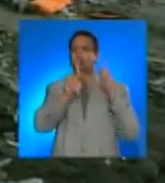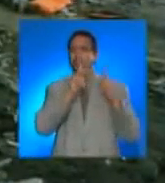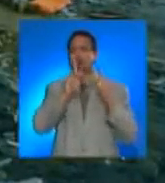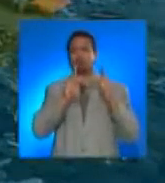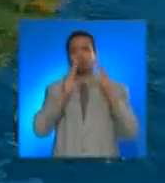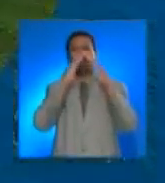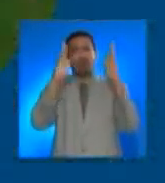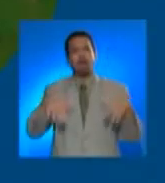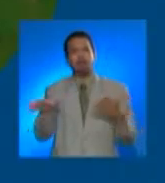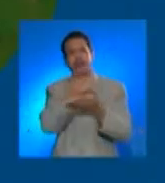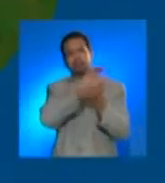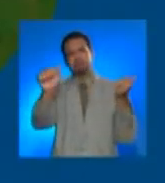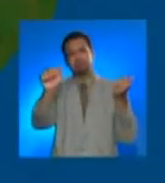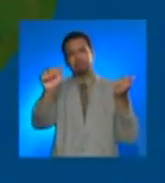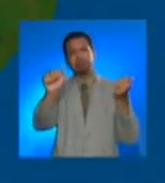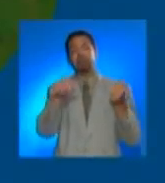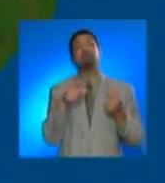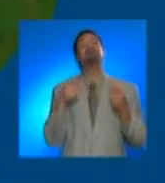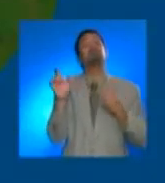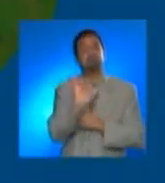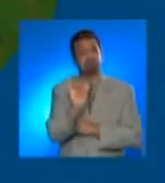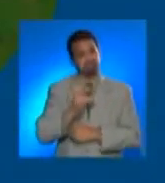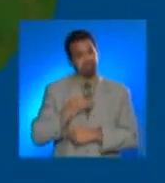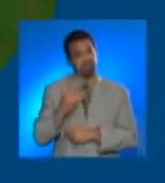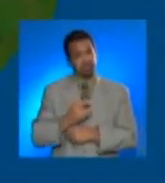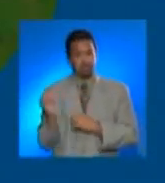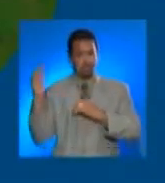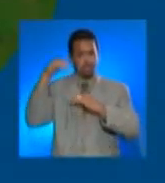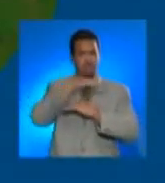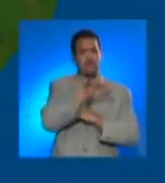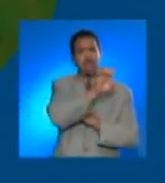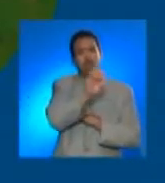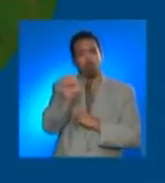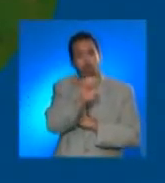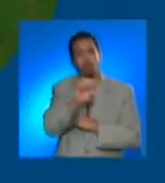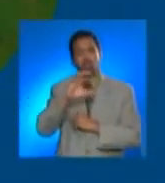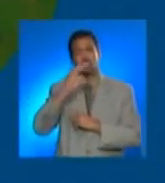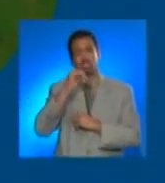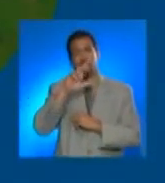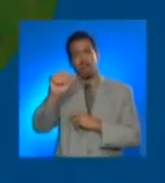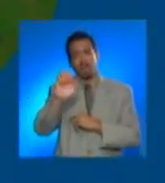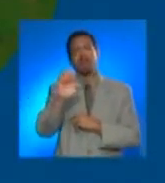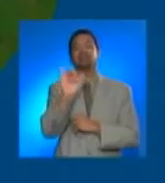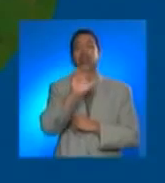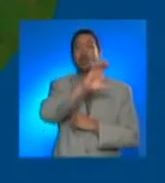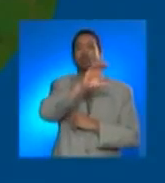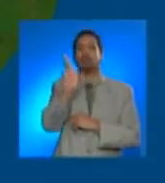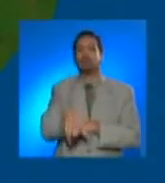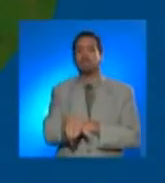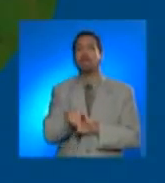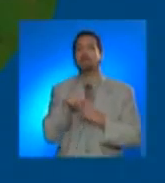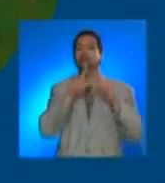magnitud 7.0. El mismo casi no se sintió, pero generó un tsunami cuyas olas